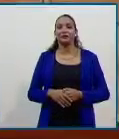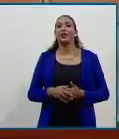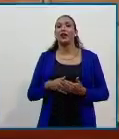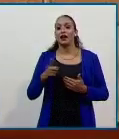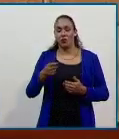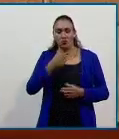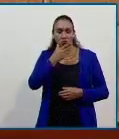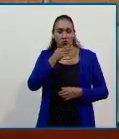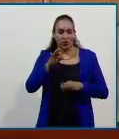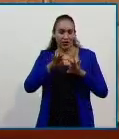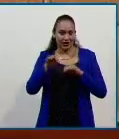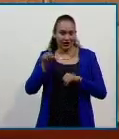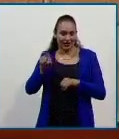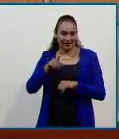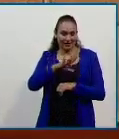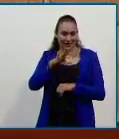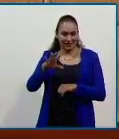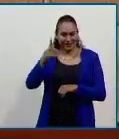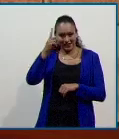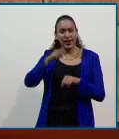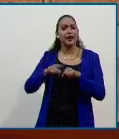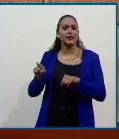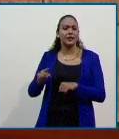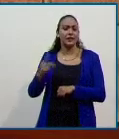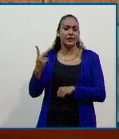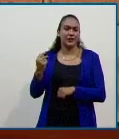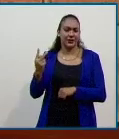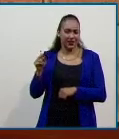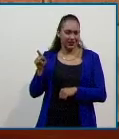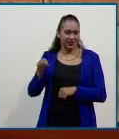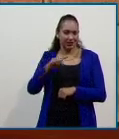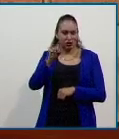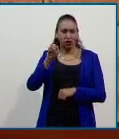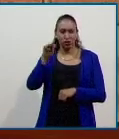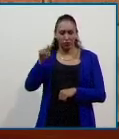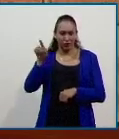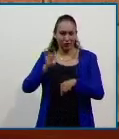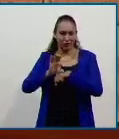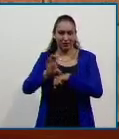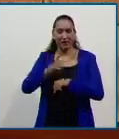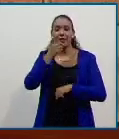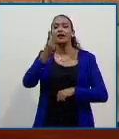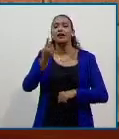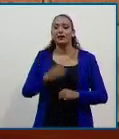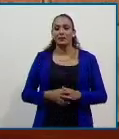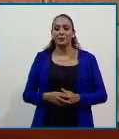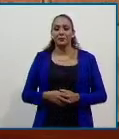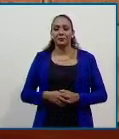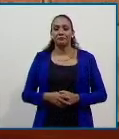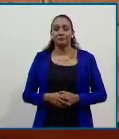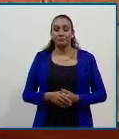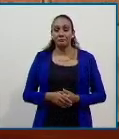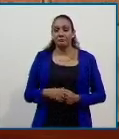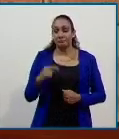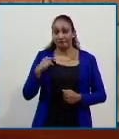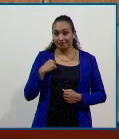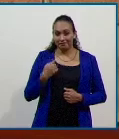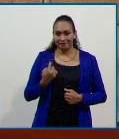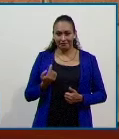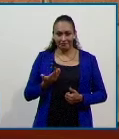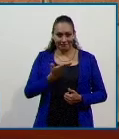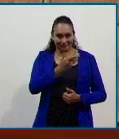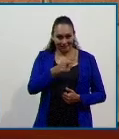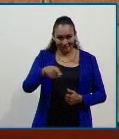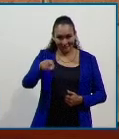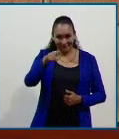Zoom se refirió a la labor de Justicia TV. Invito que desde el Estado